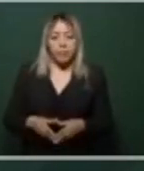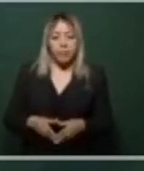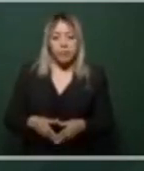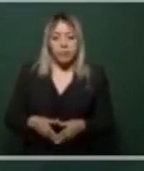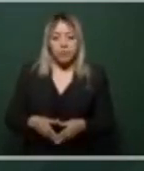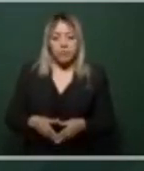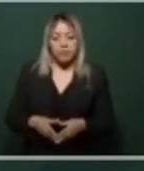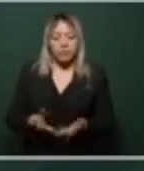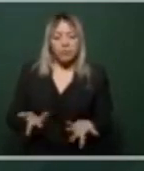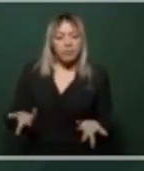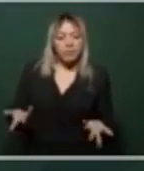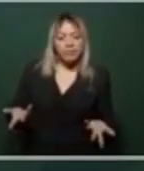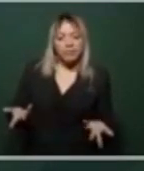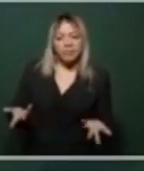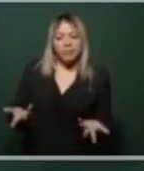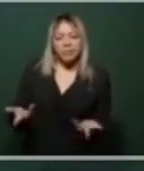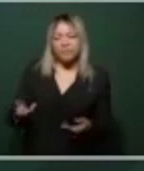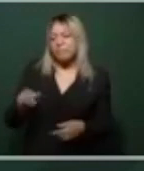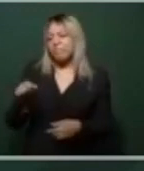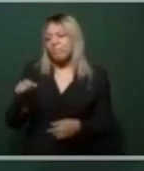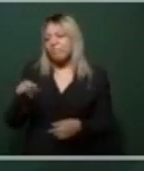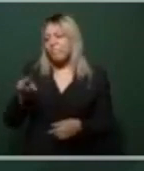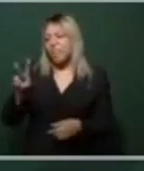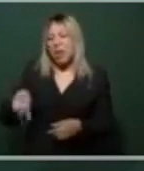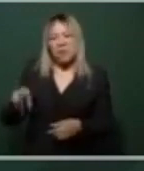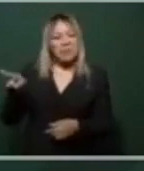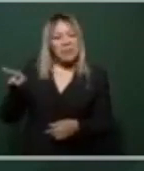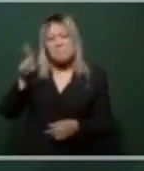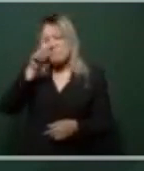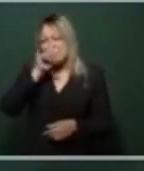No, ese es un invento.